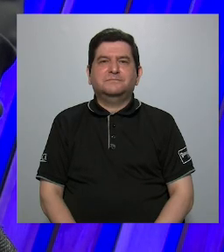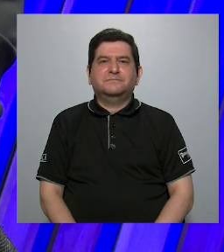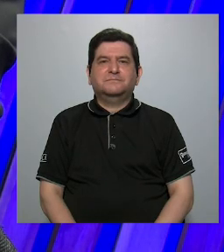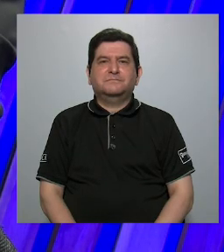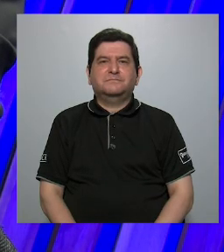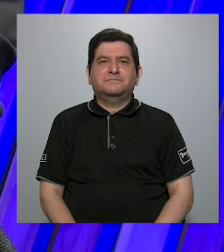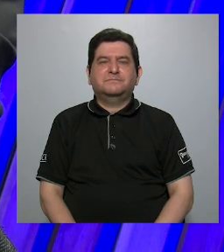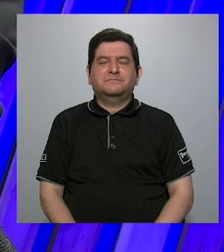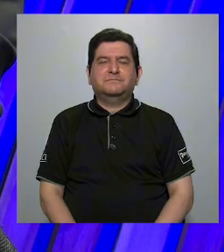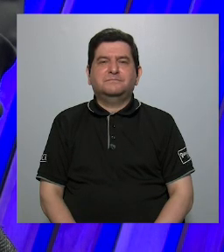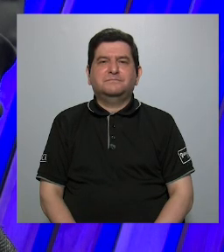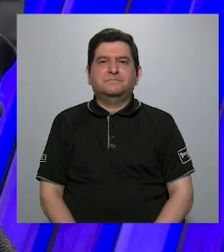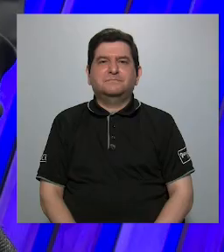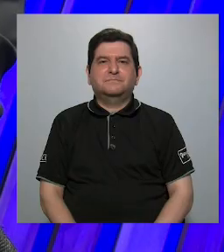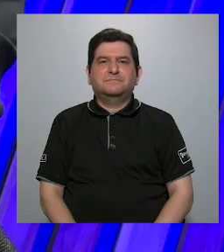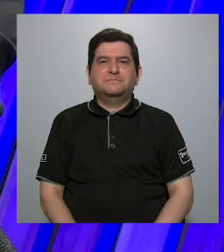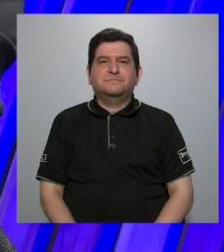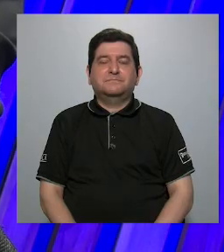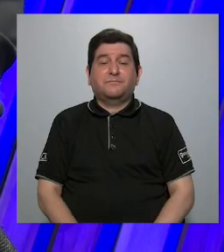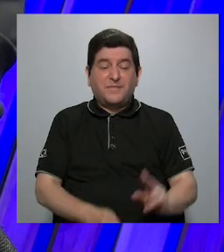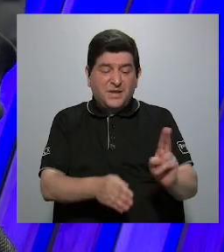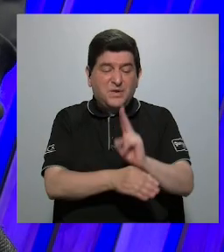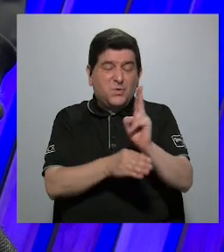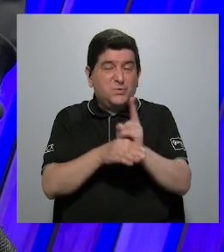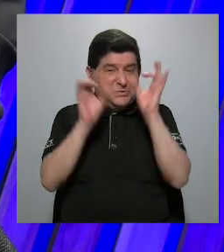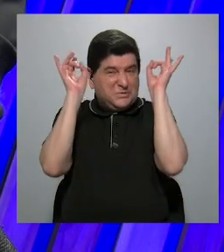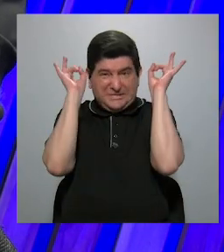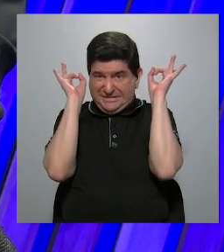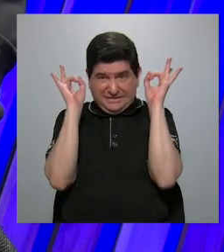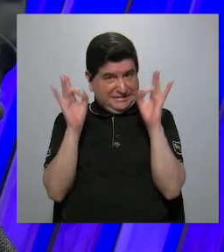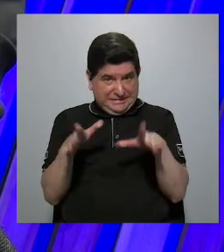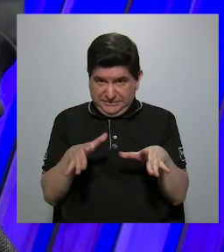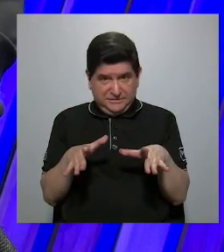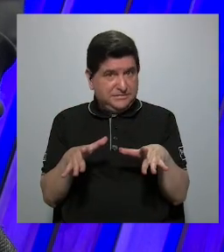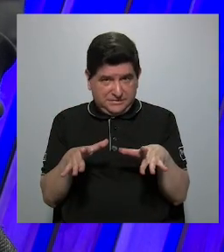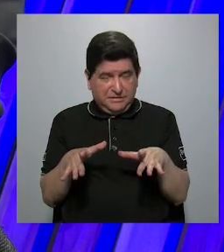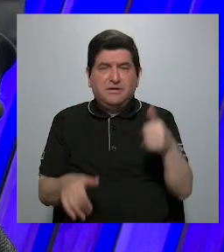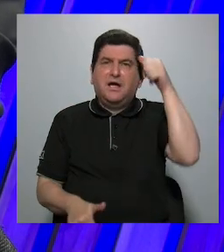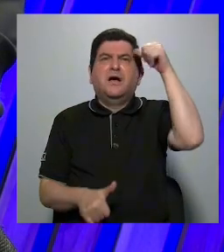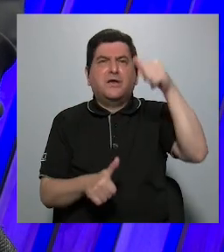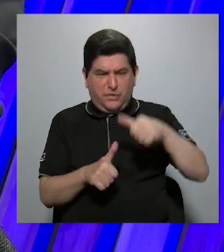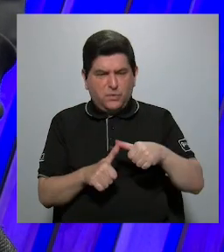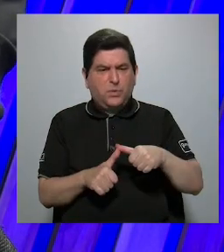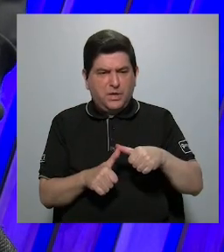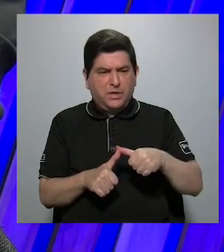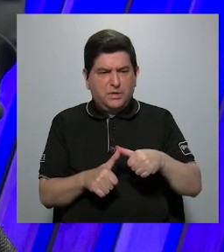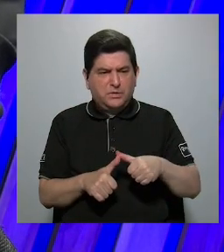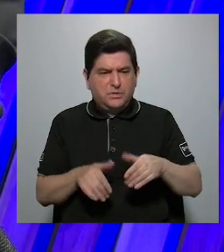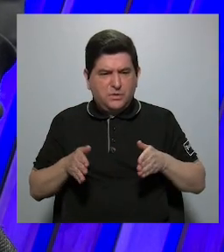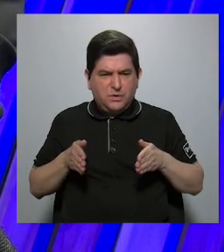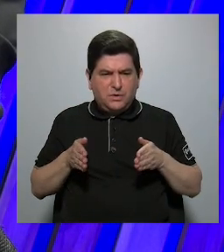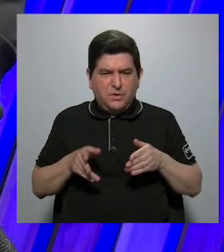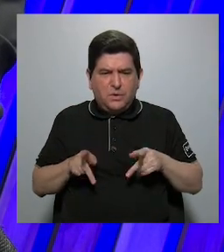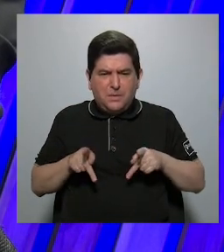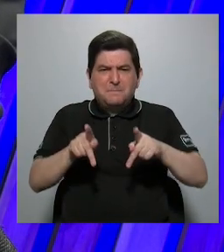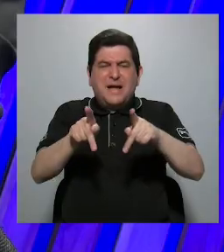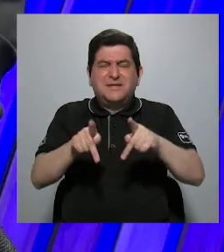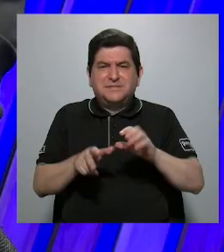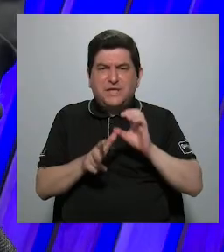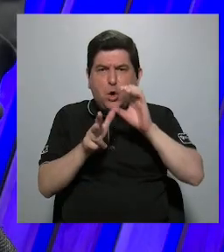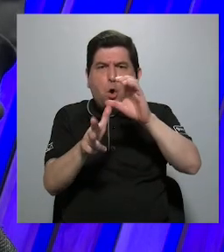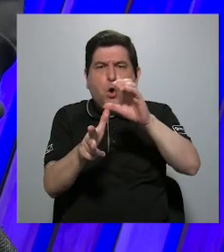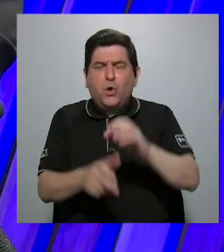Es un uso lamentable. Me acuerdo en Paseo Colón había